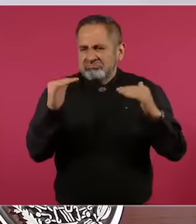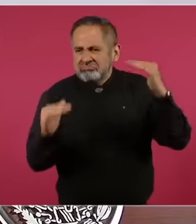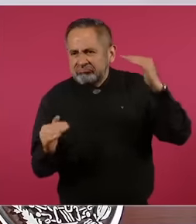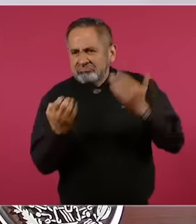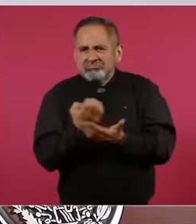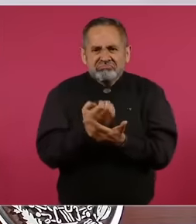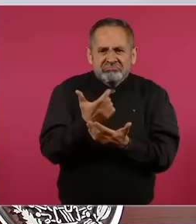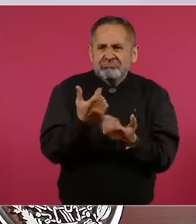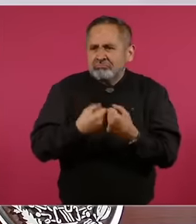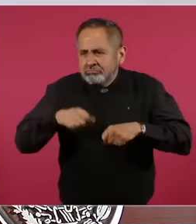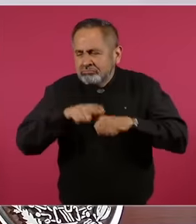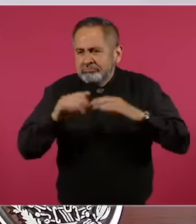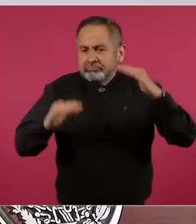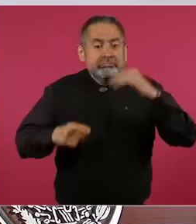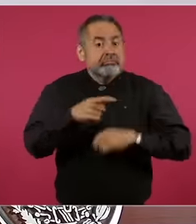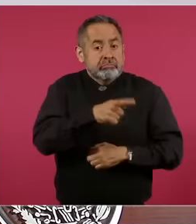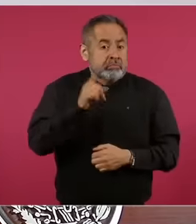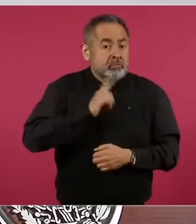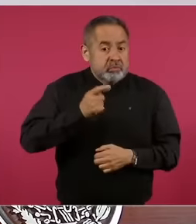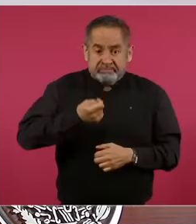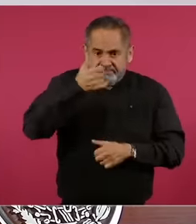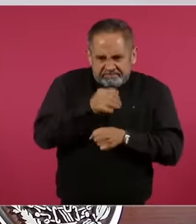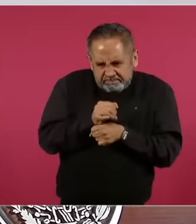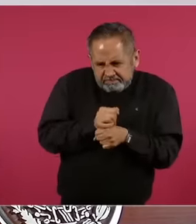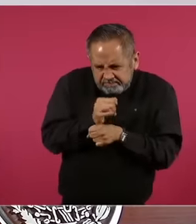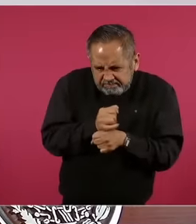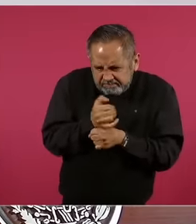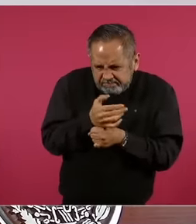económica y social en México,